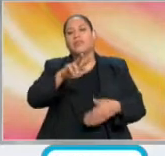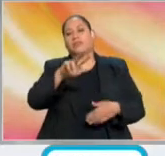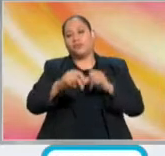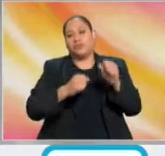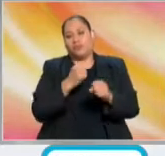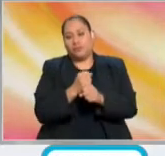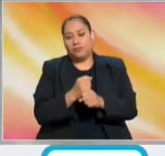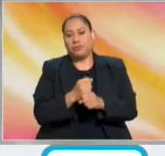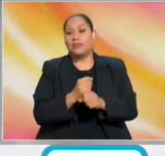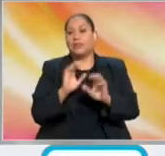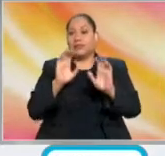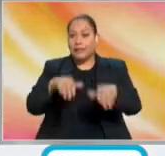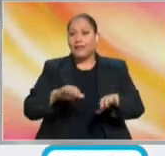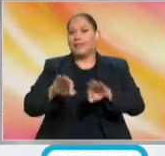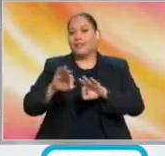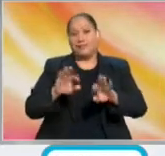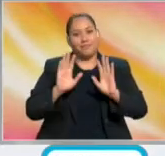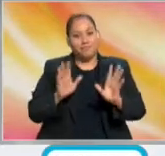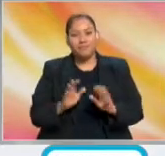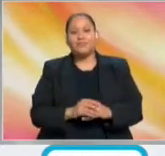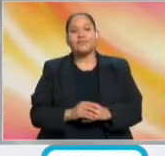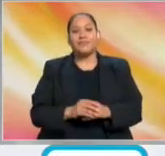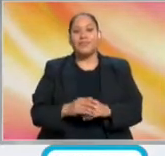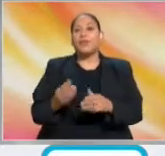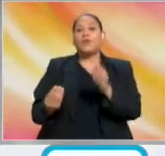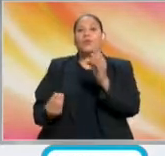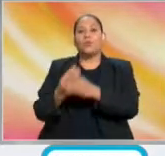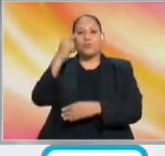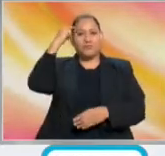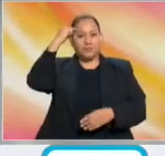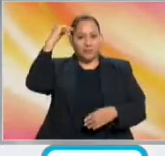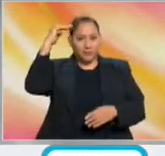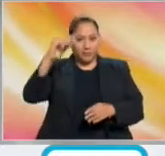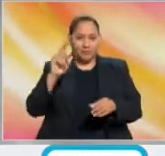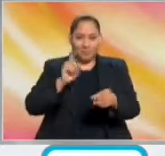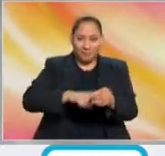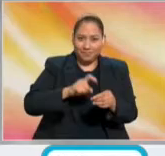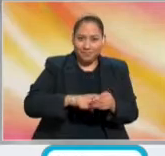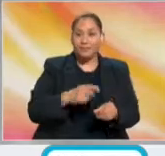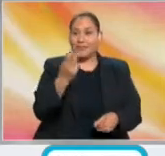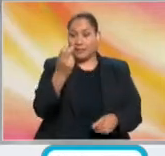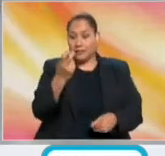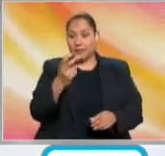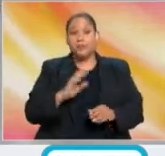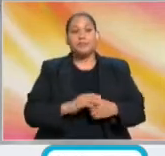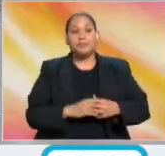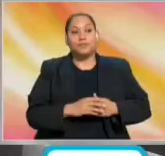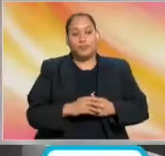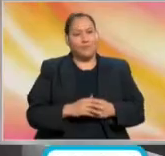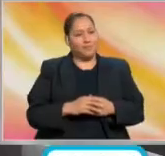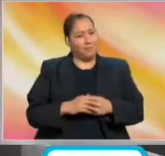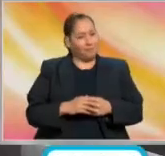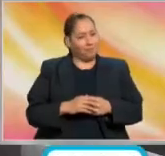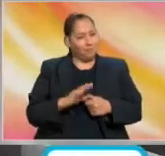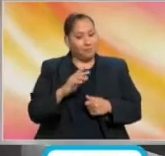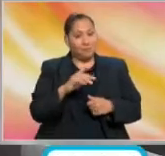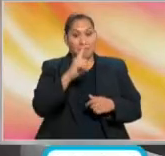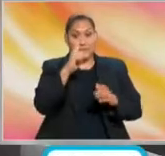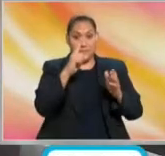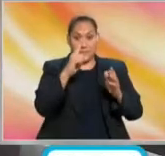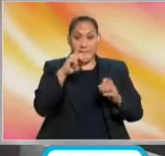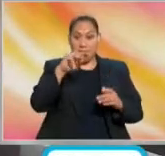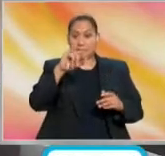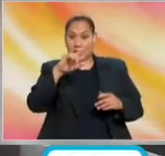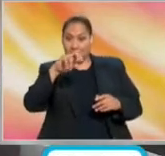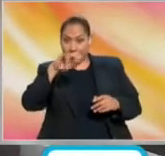esta fuerza laboral que entra, Ya los ¿no? que vienen, claro. Ya los que Son los vienen. nuevos adultos que se están sumando ahorita, ¿no? Exacto, y que no te creas que a los millennials les viene